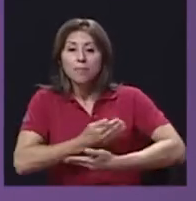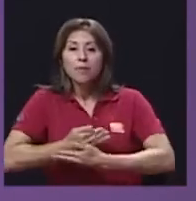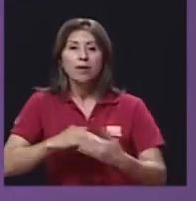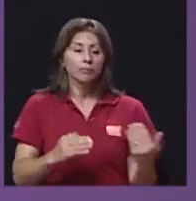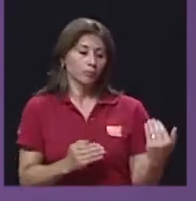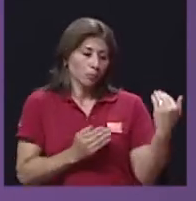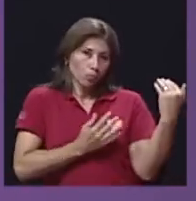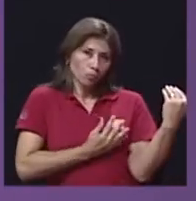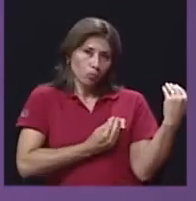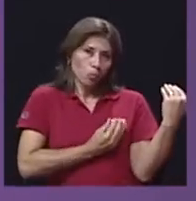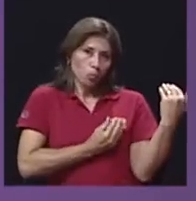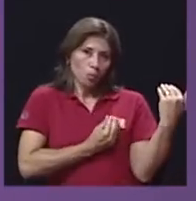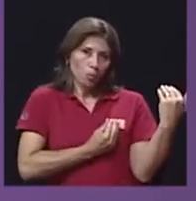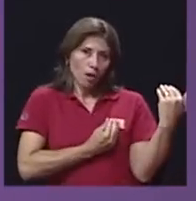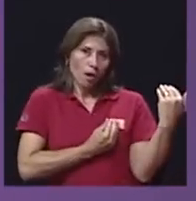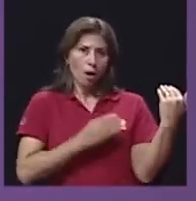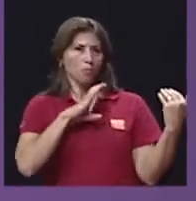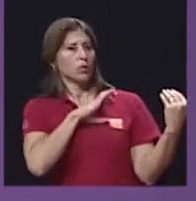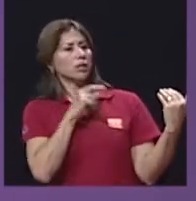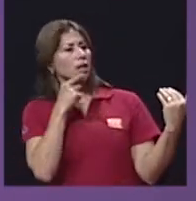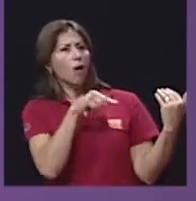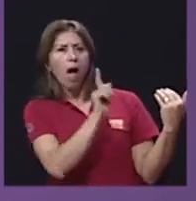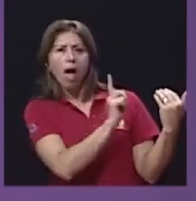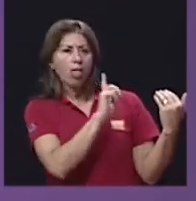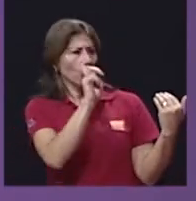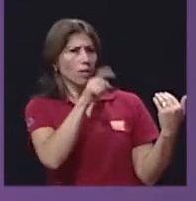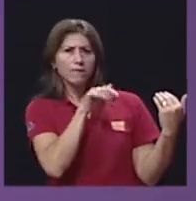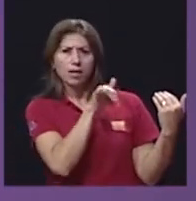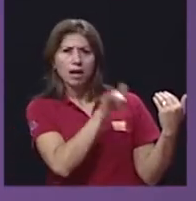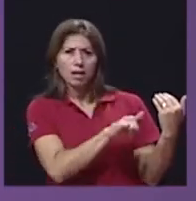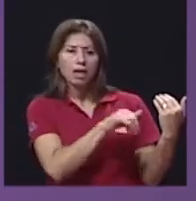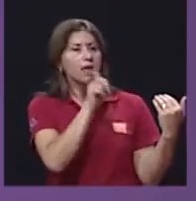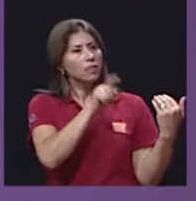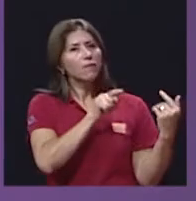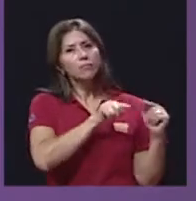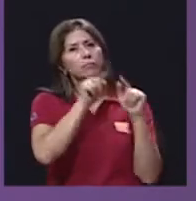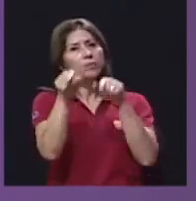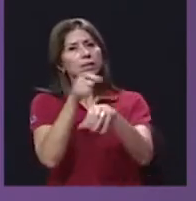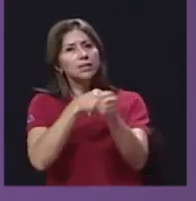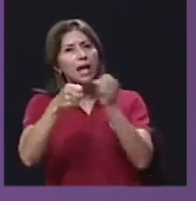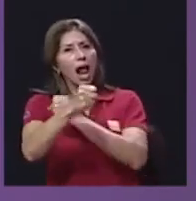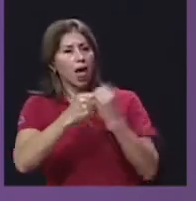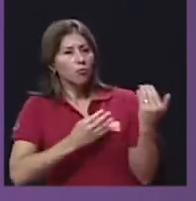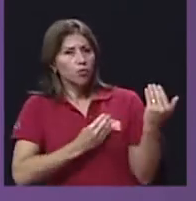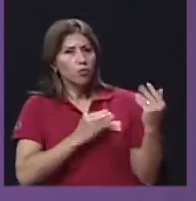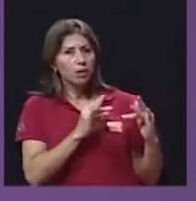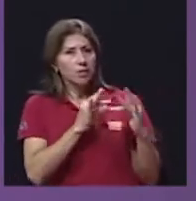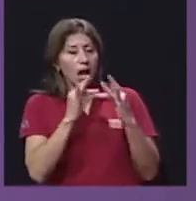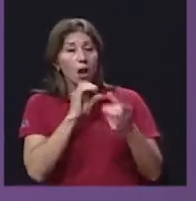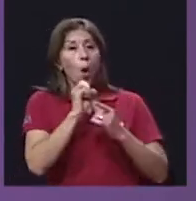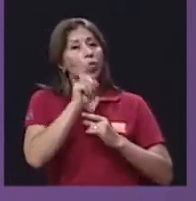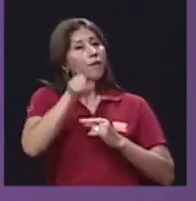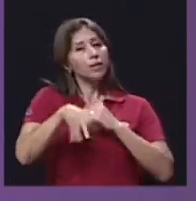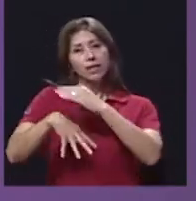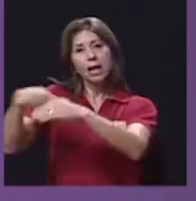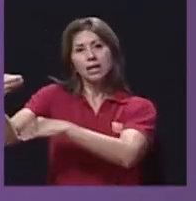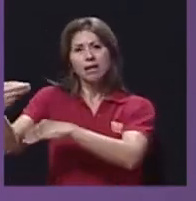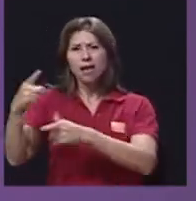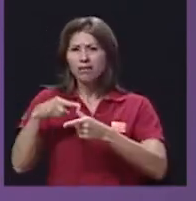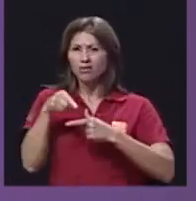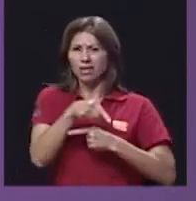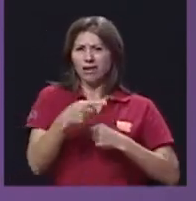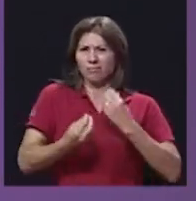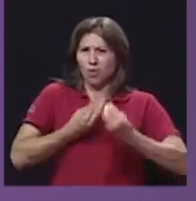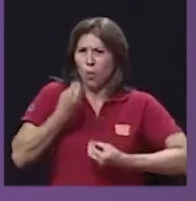sala de lactancia o que tenía que salir del centro comercial y que soy indignante que como era posible que no podía dar de mamar en